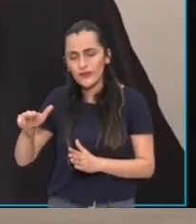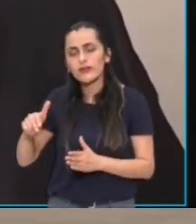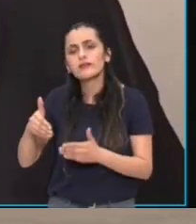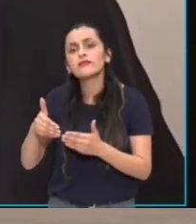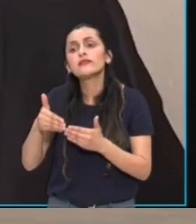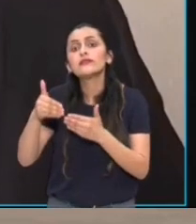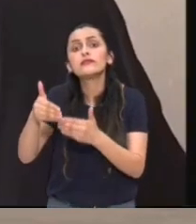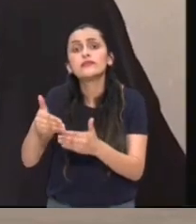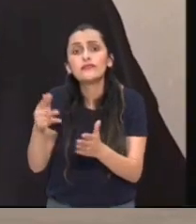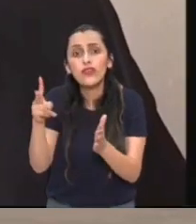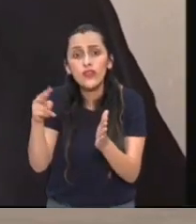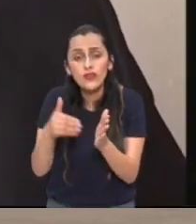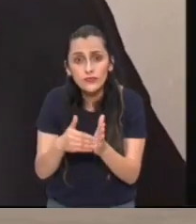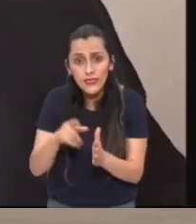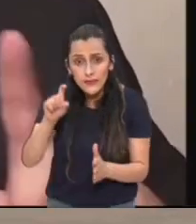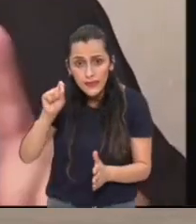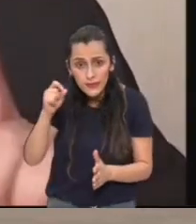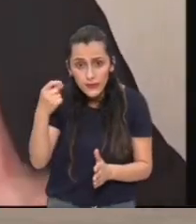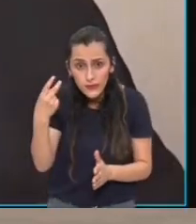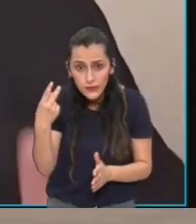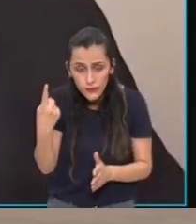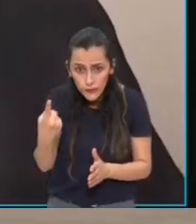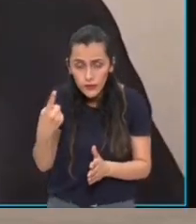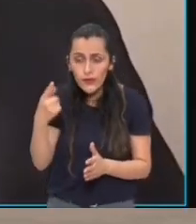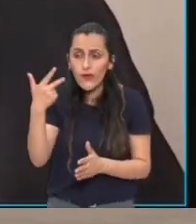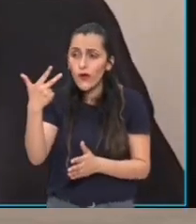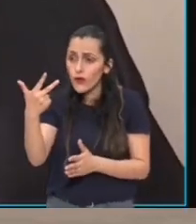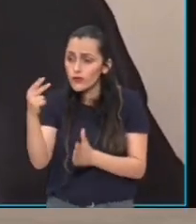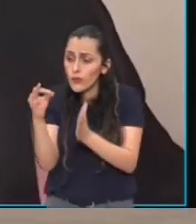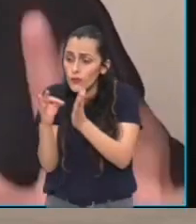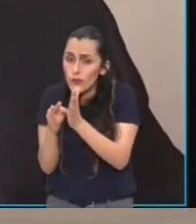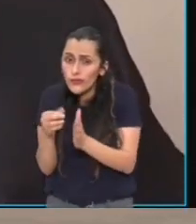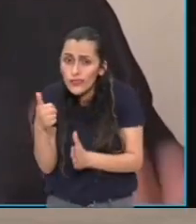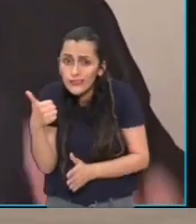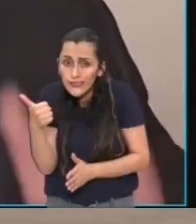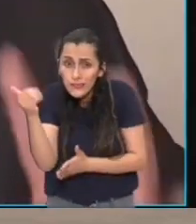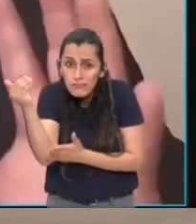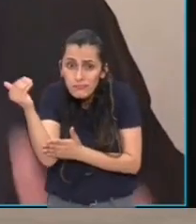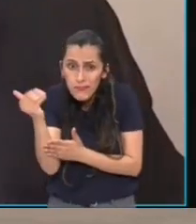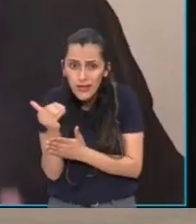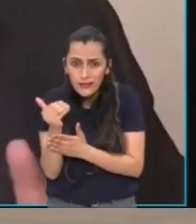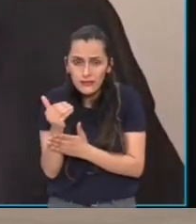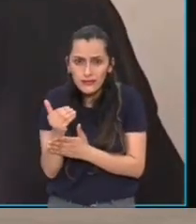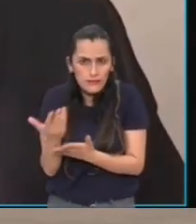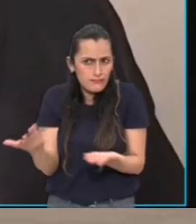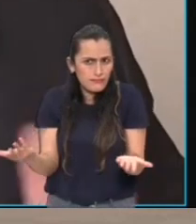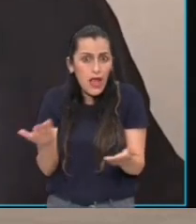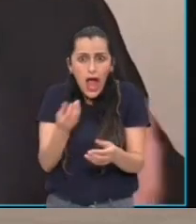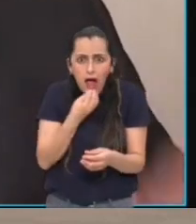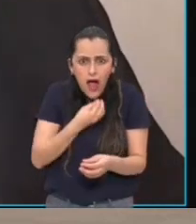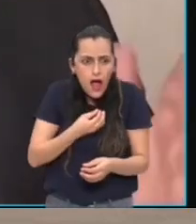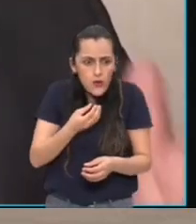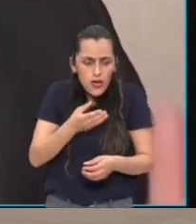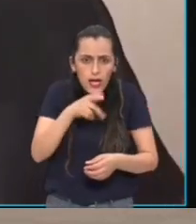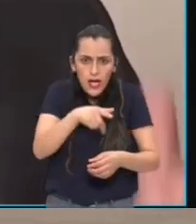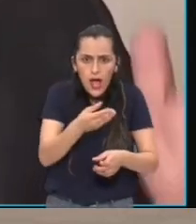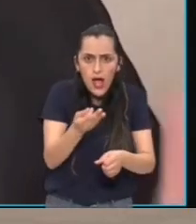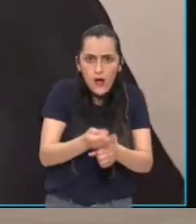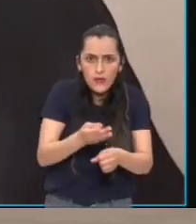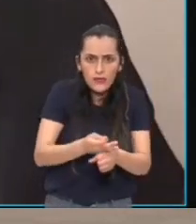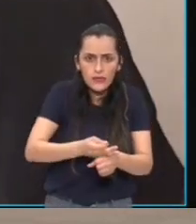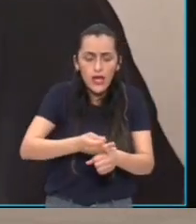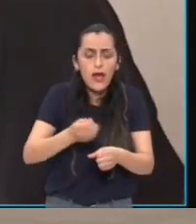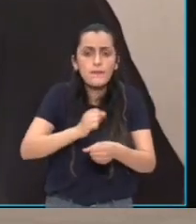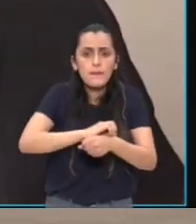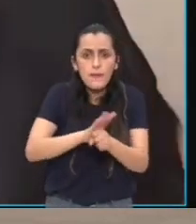el 2021, ya con pandemia, porque hay que señalarlo muy bien. El gasto en salud es prioritario e importante como un derecho